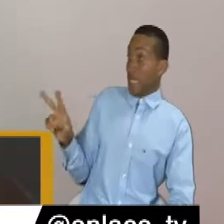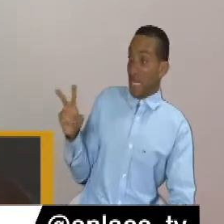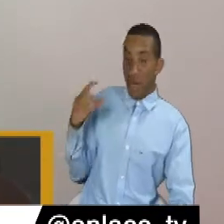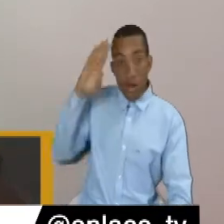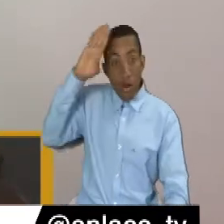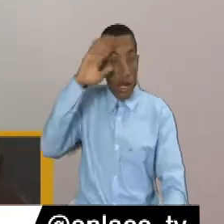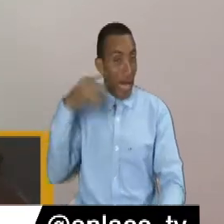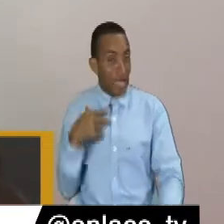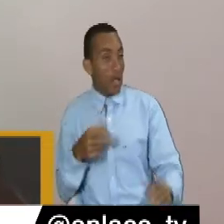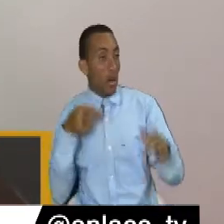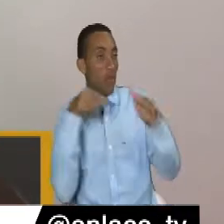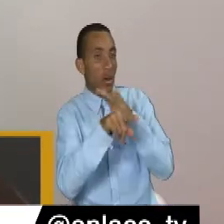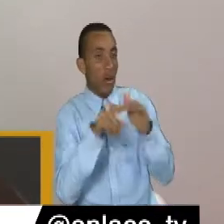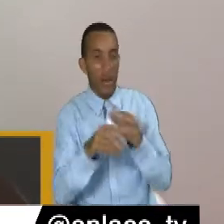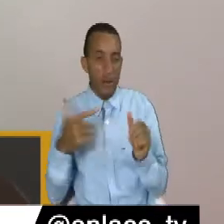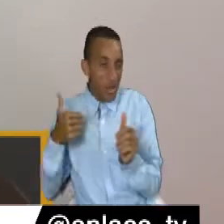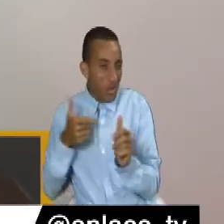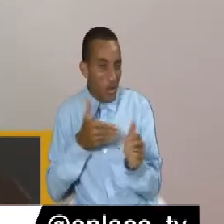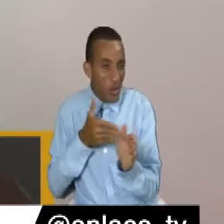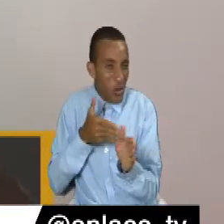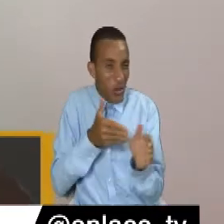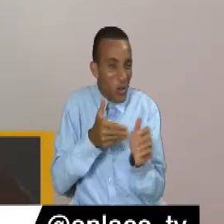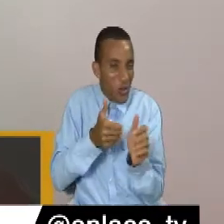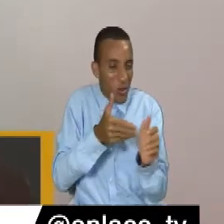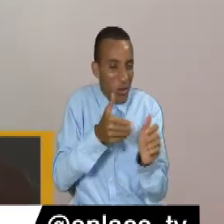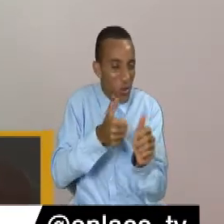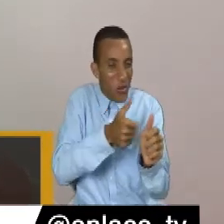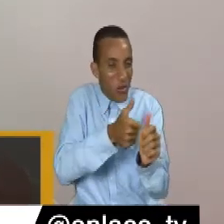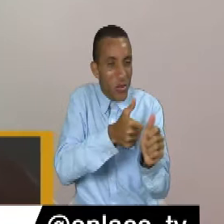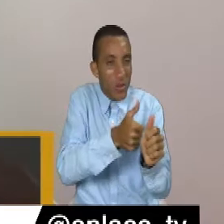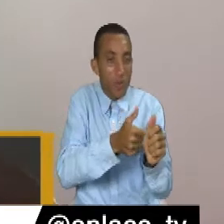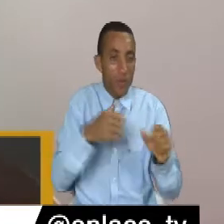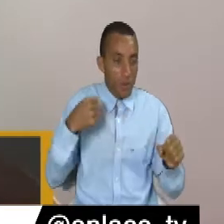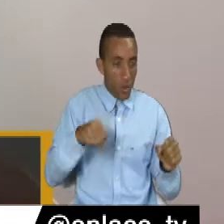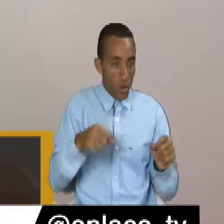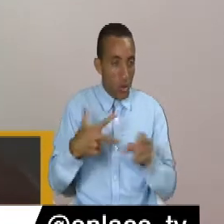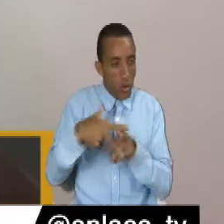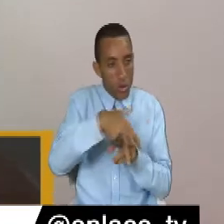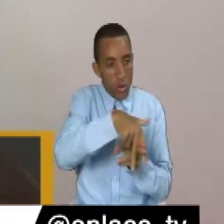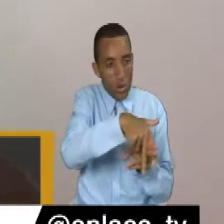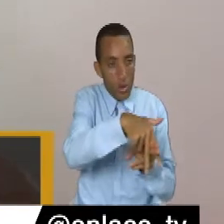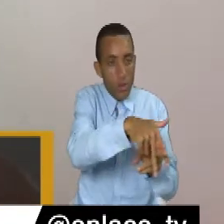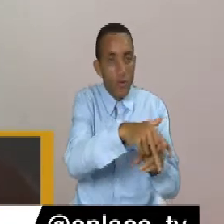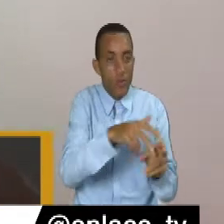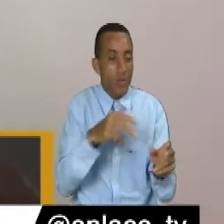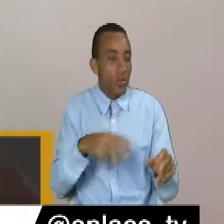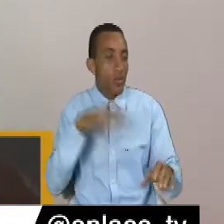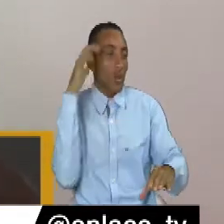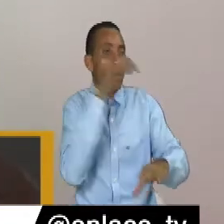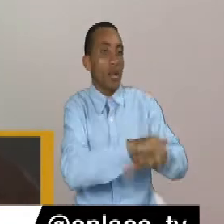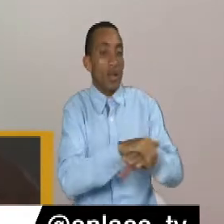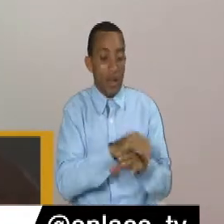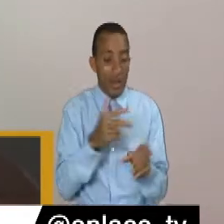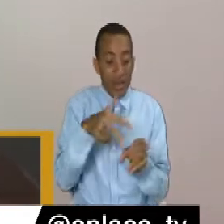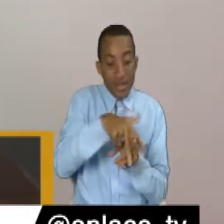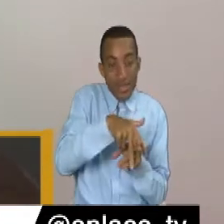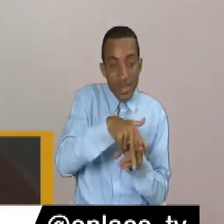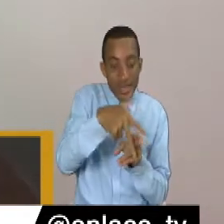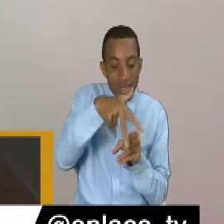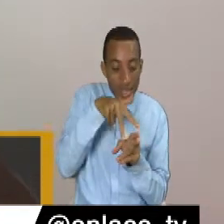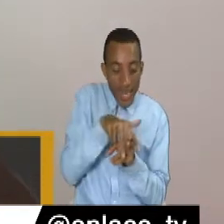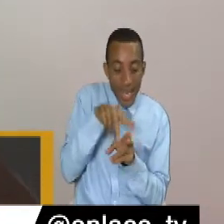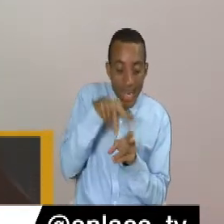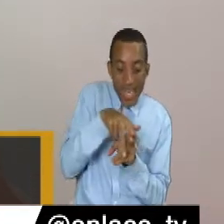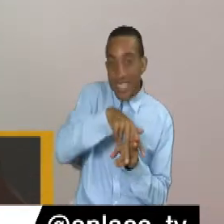recorrido detrás, logrando la captura de quien conducía la motocicleta. El parrillero pues